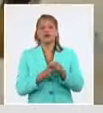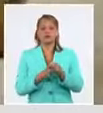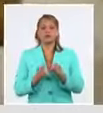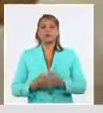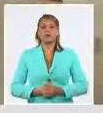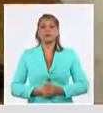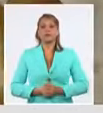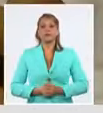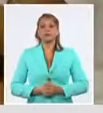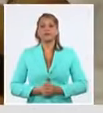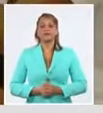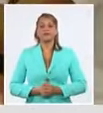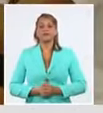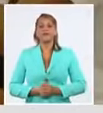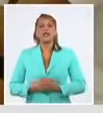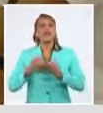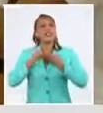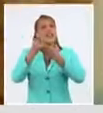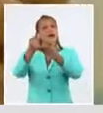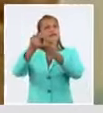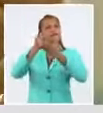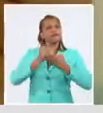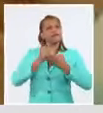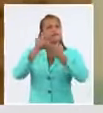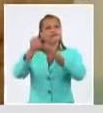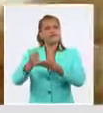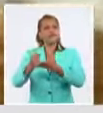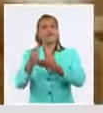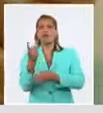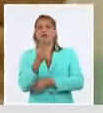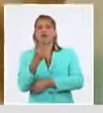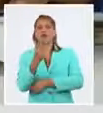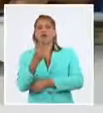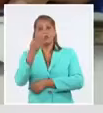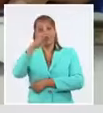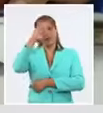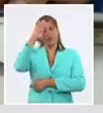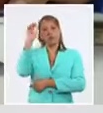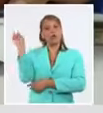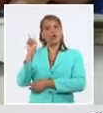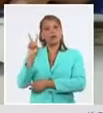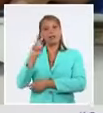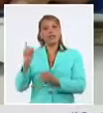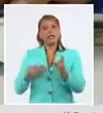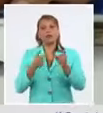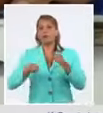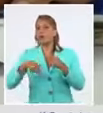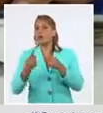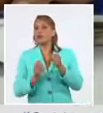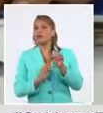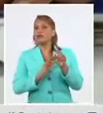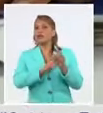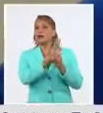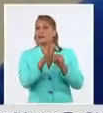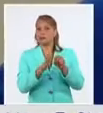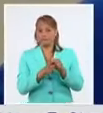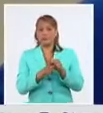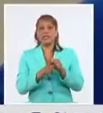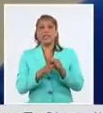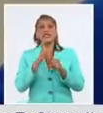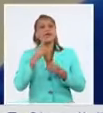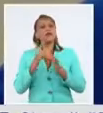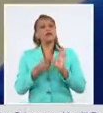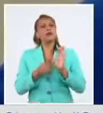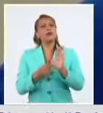pandemia. La cooperación entre ambos países en el enfrentamiento a la pandemia es otra muestra de solidaridad y cooperación